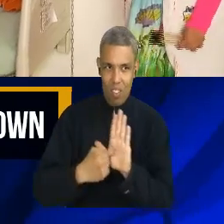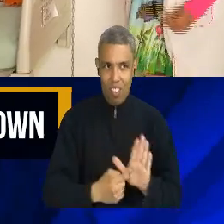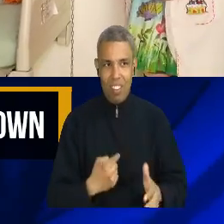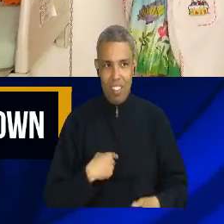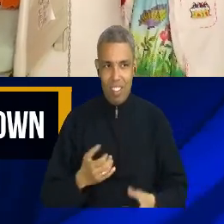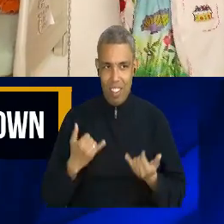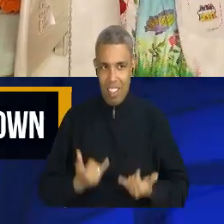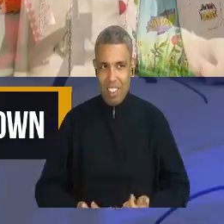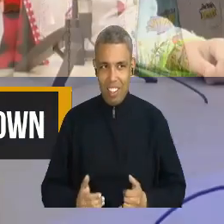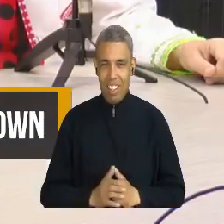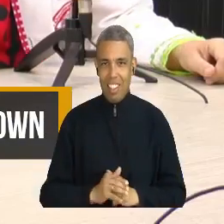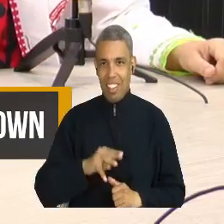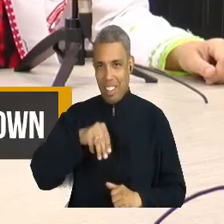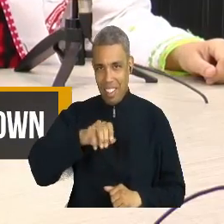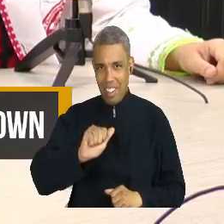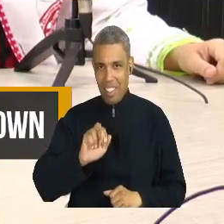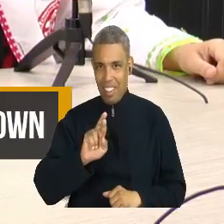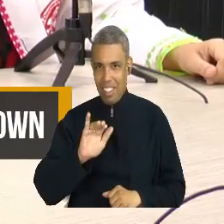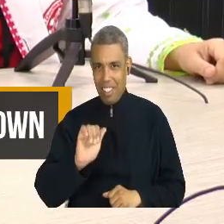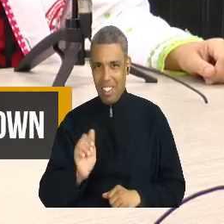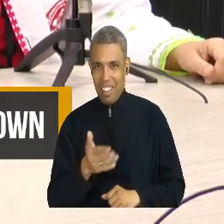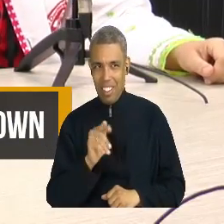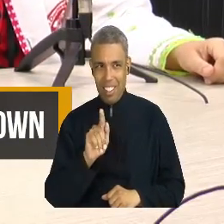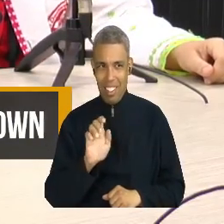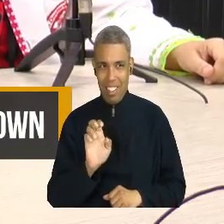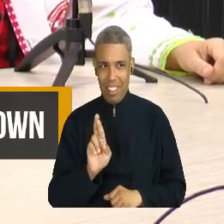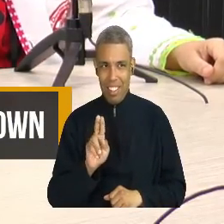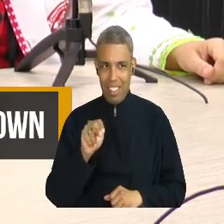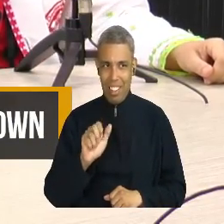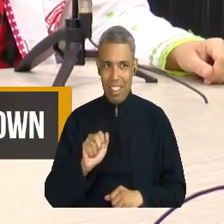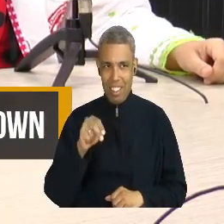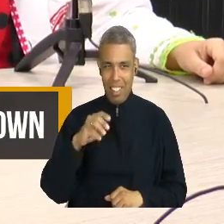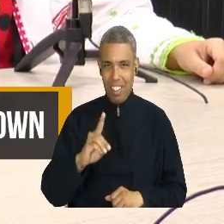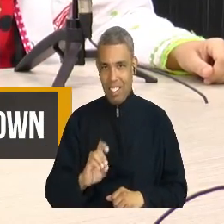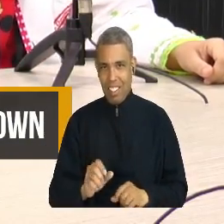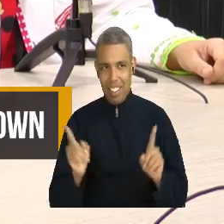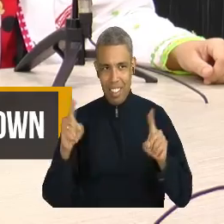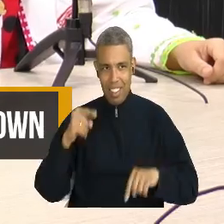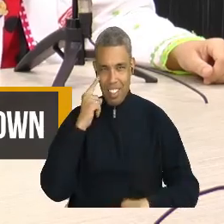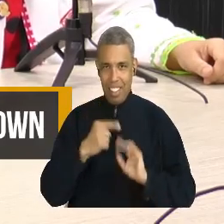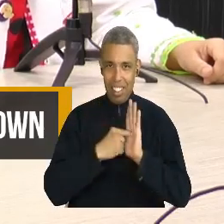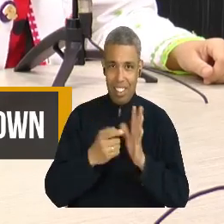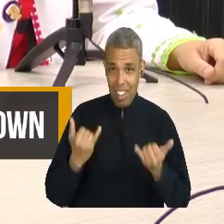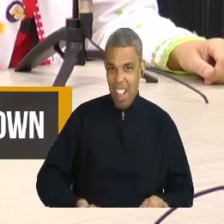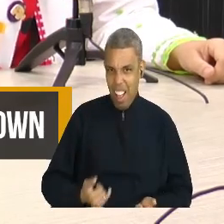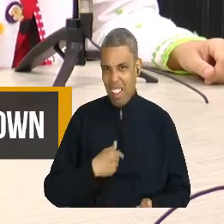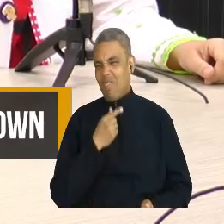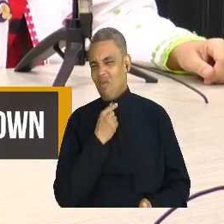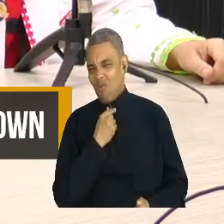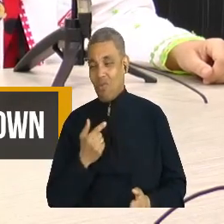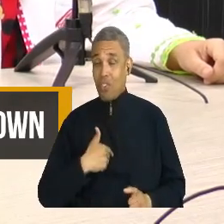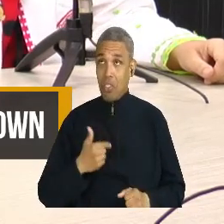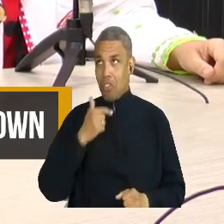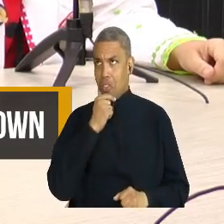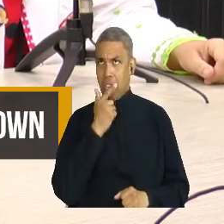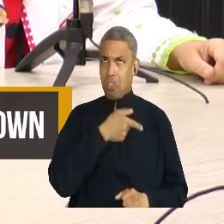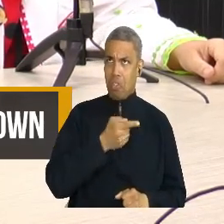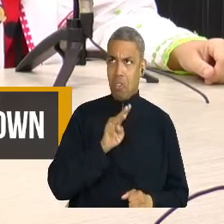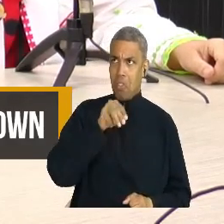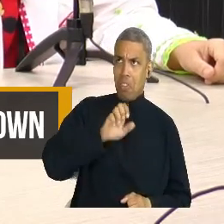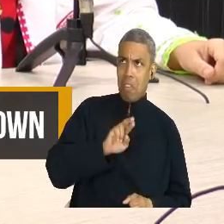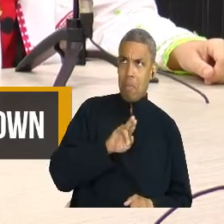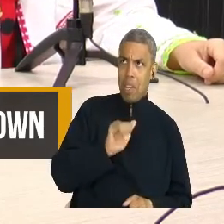Ah, no, mentiras, es ser fisioterapeuta. Sí, sí, sí. También María Fernanda un poco. Sí. A veces soy María Fernanda. A veces soy María